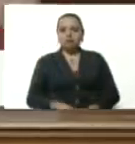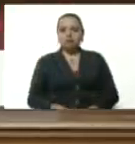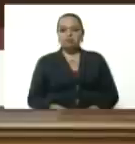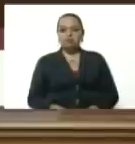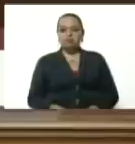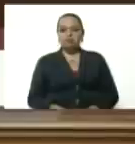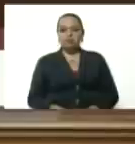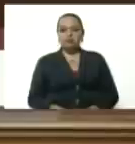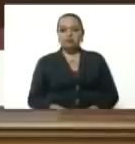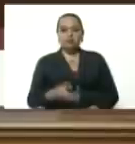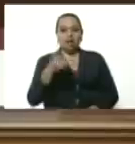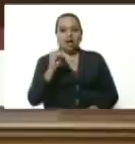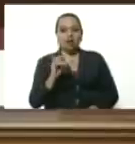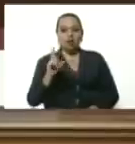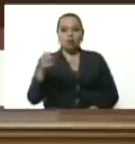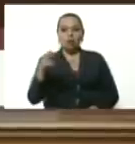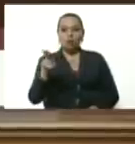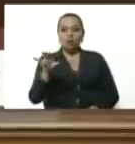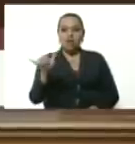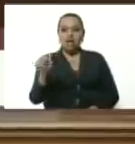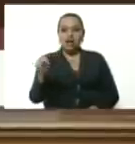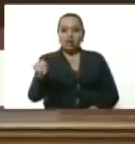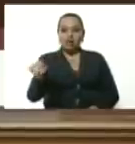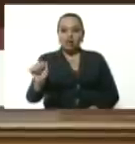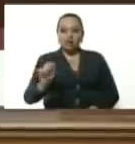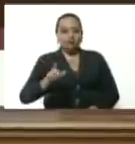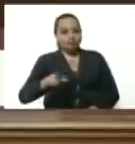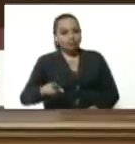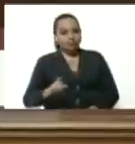tienen a Guyana por este lado.